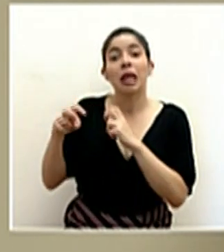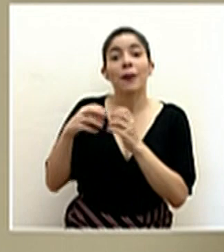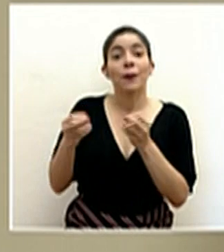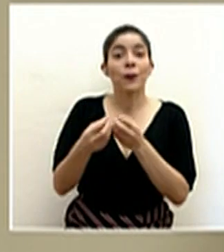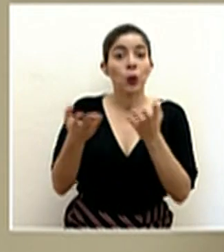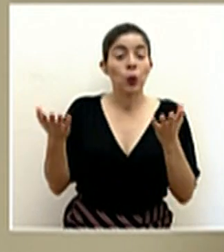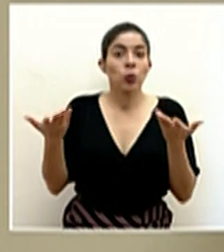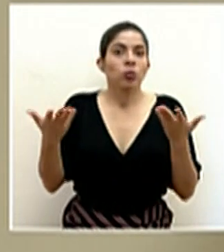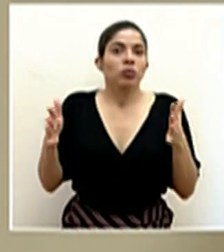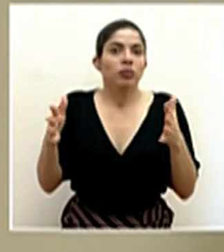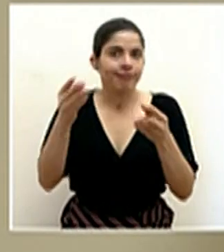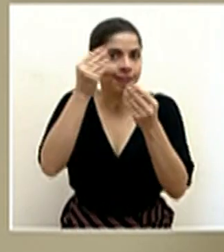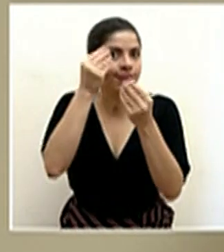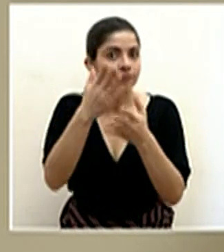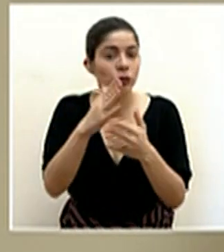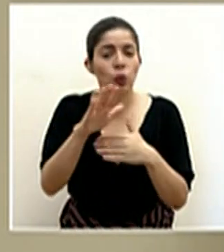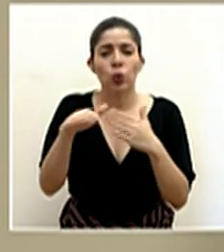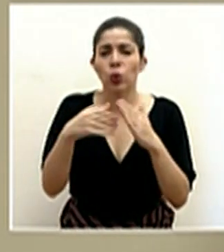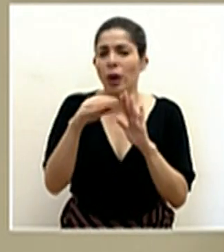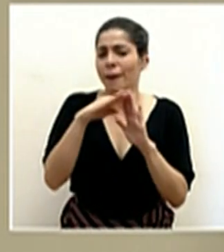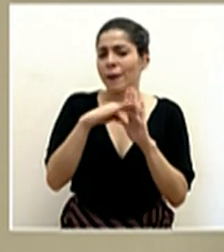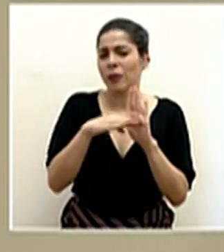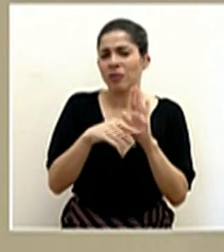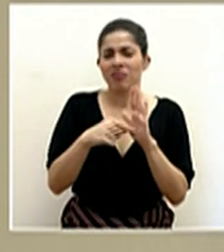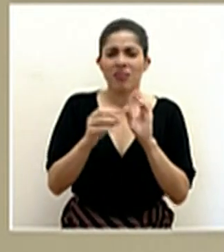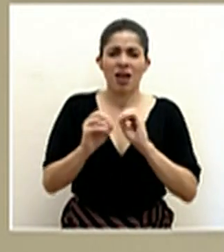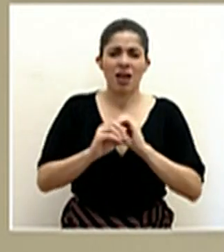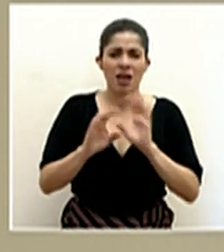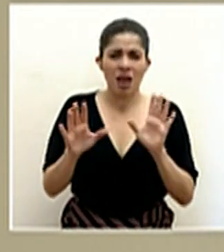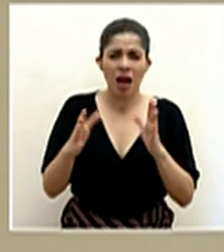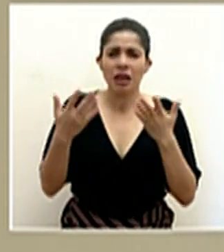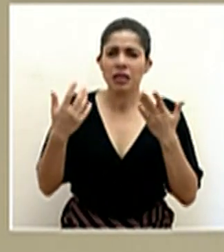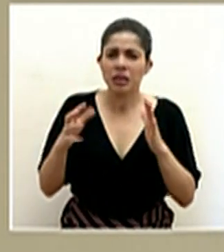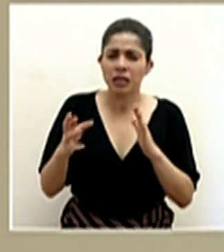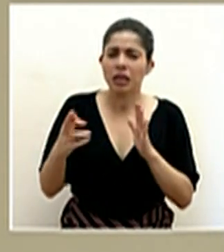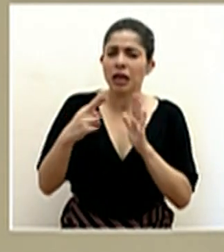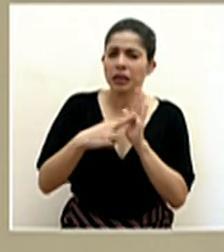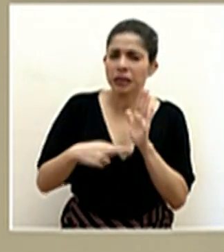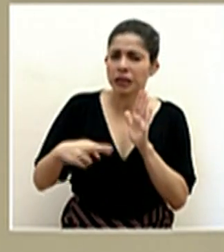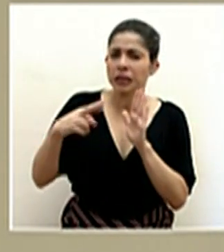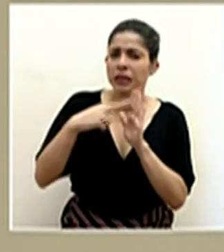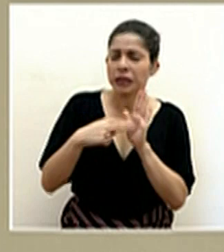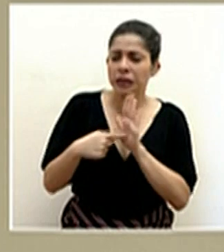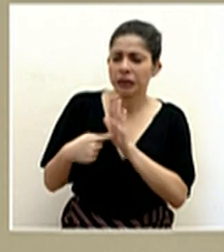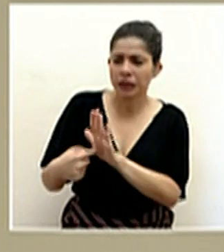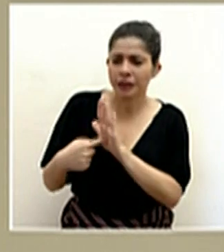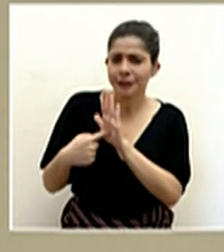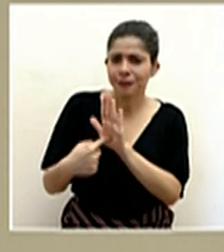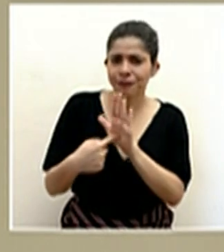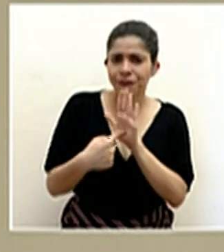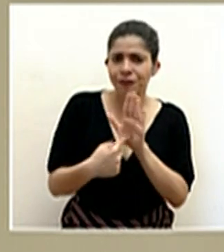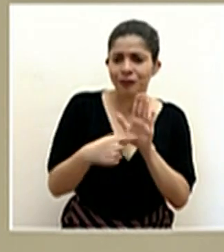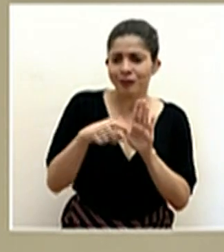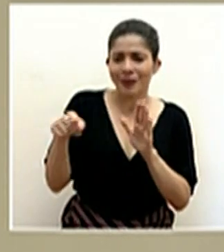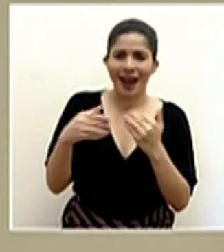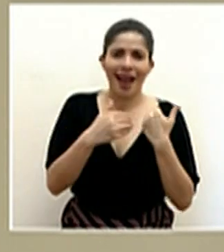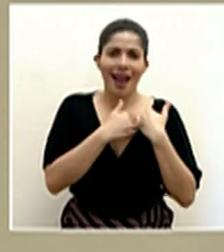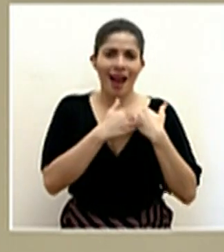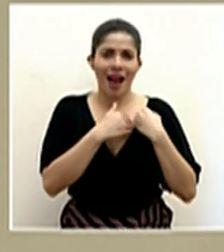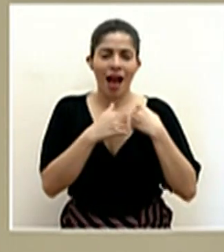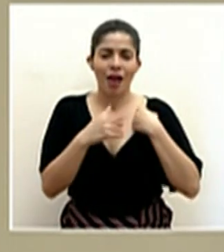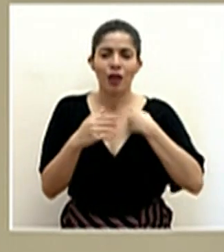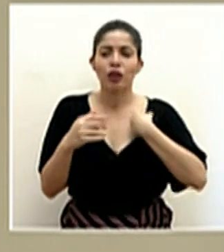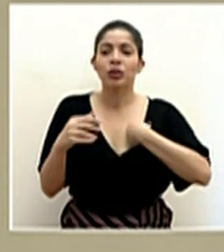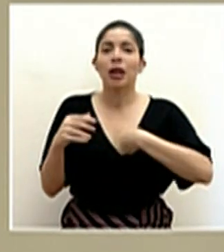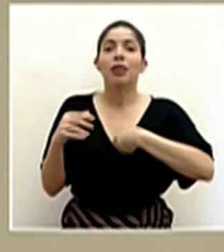pues ya hemos indicado, ya todos los protocolos están muy claros, se han estado repasando con todo lo que es los encargados, los jerarcas